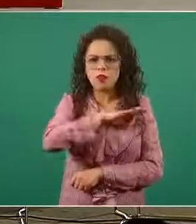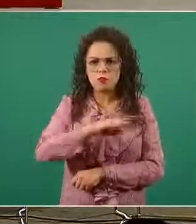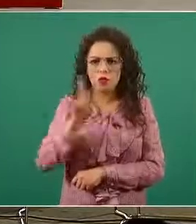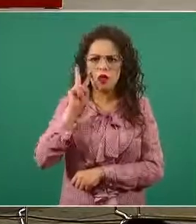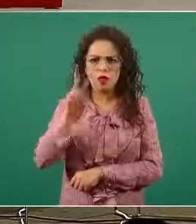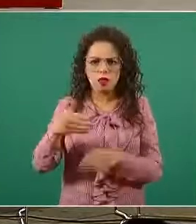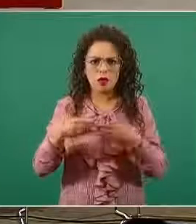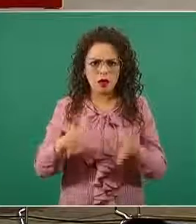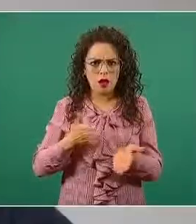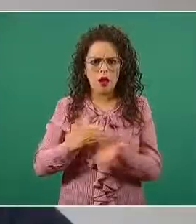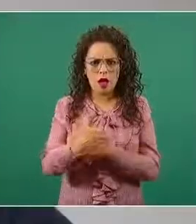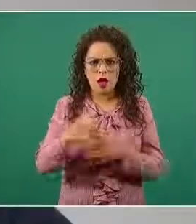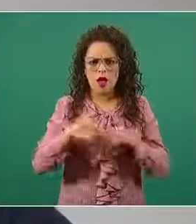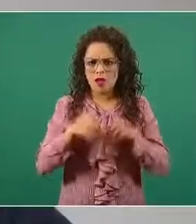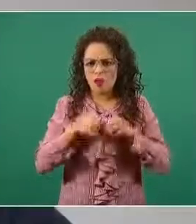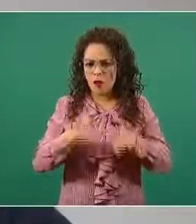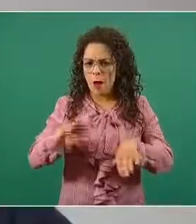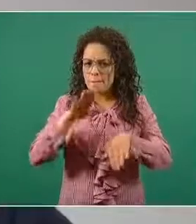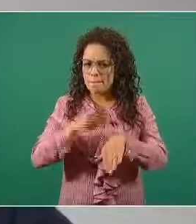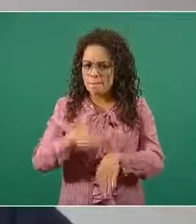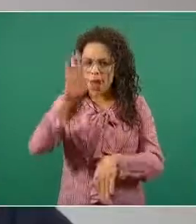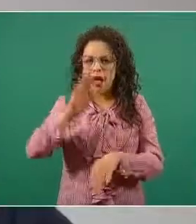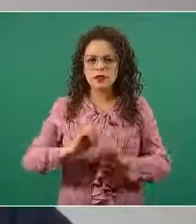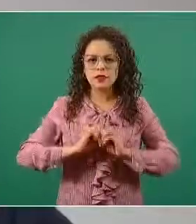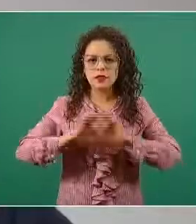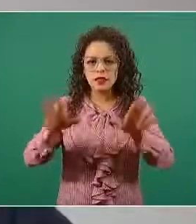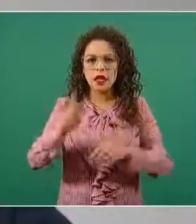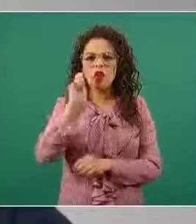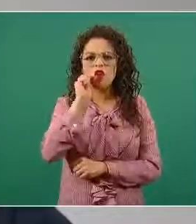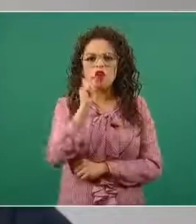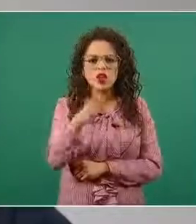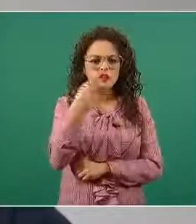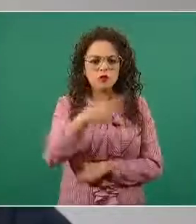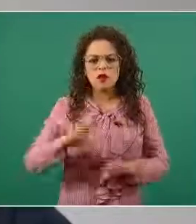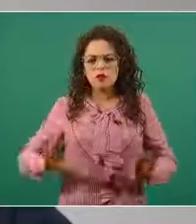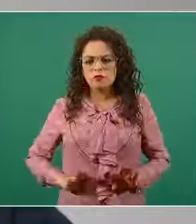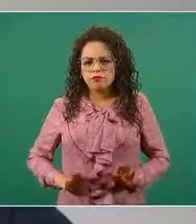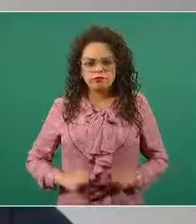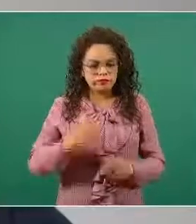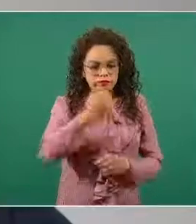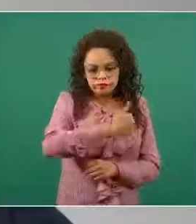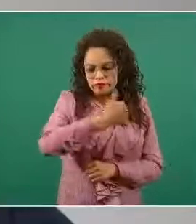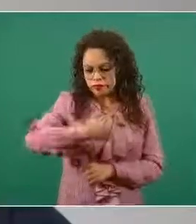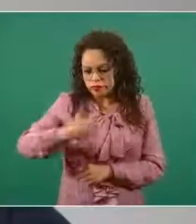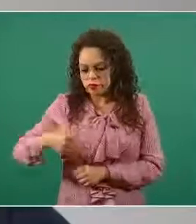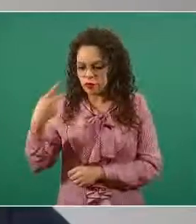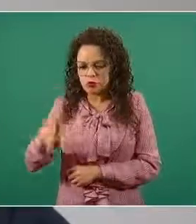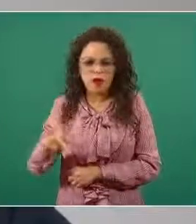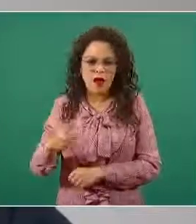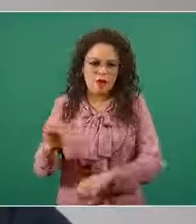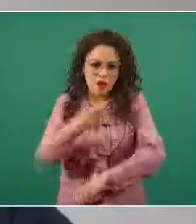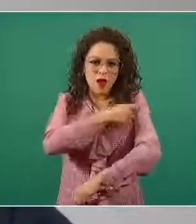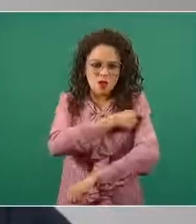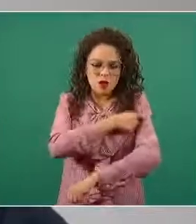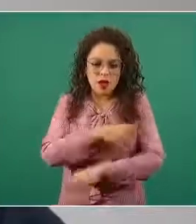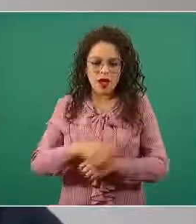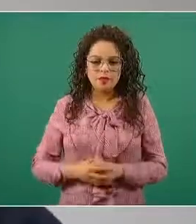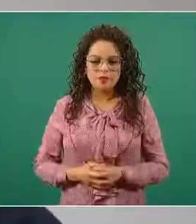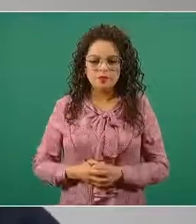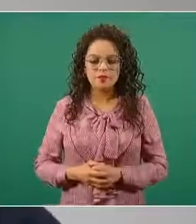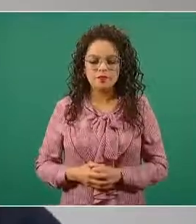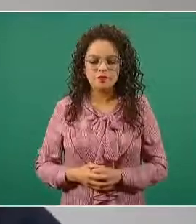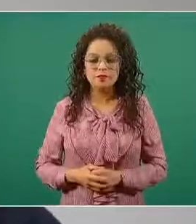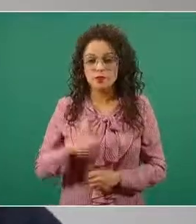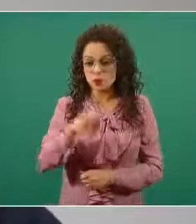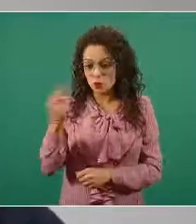la información más específica de las particularidades de la misma. En este documento inclusive ustedes van a